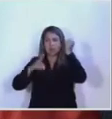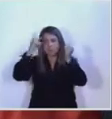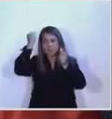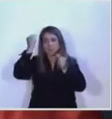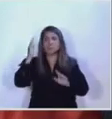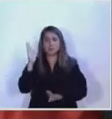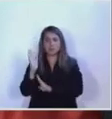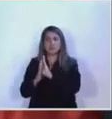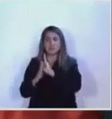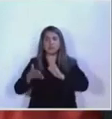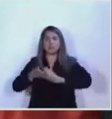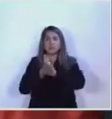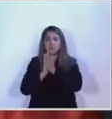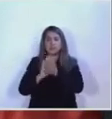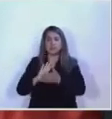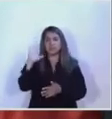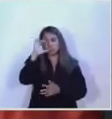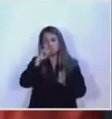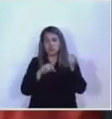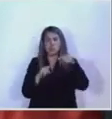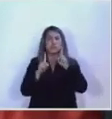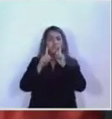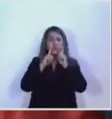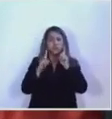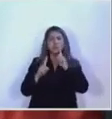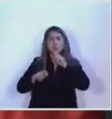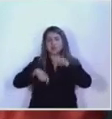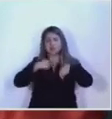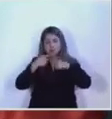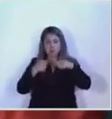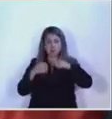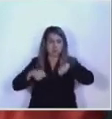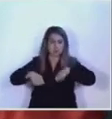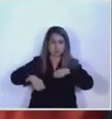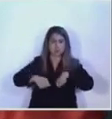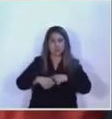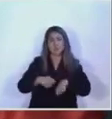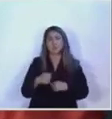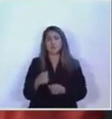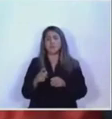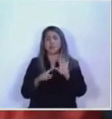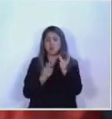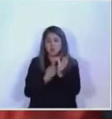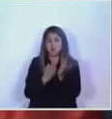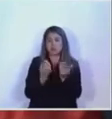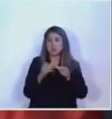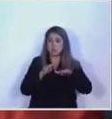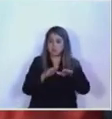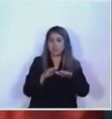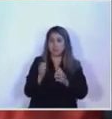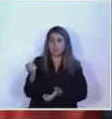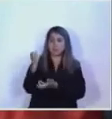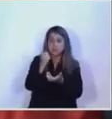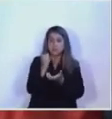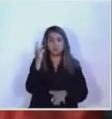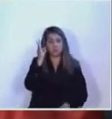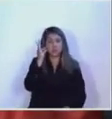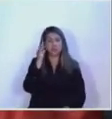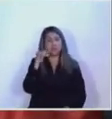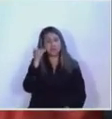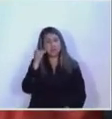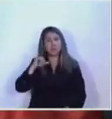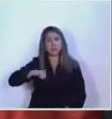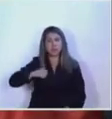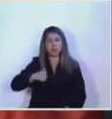crecimiento, todo el mundo del turismo, hotelería, gastronomía, cultura, que requieren de nuestro apoyo. Inversión, mujeres, niños, niñas y